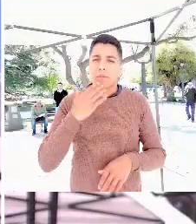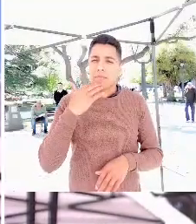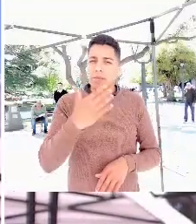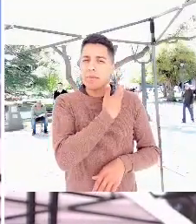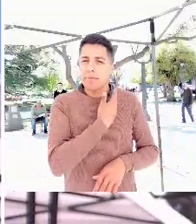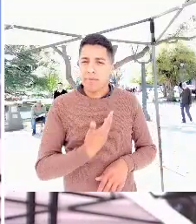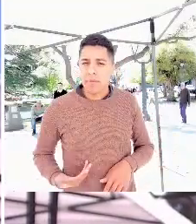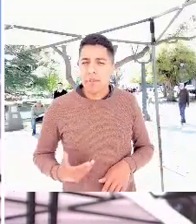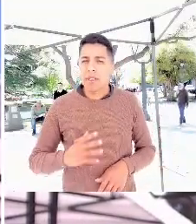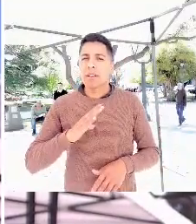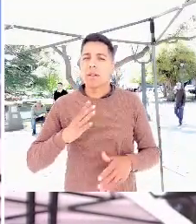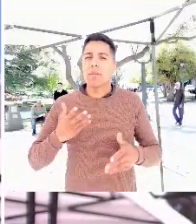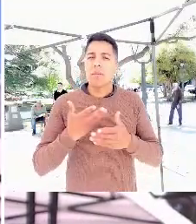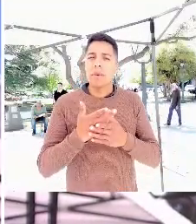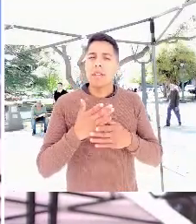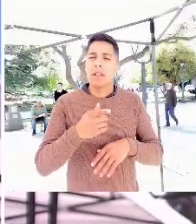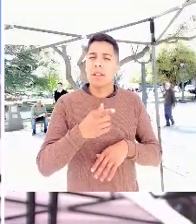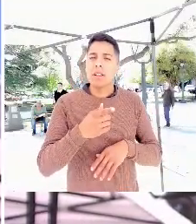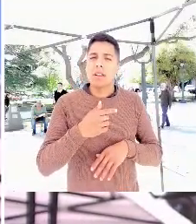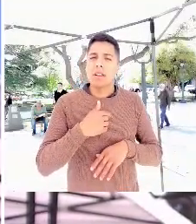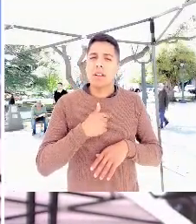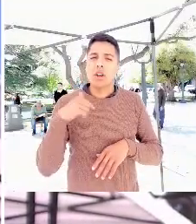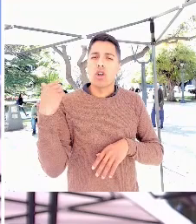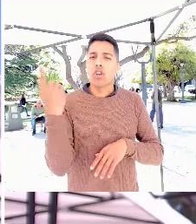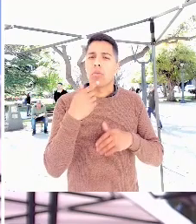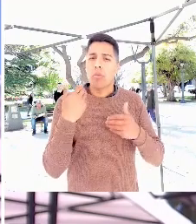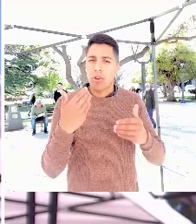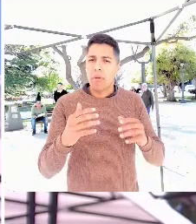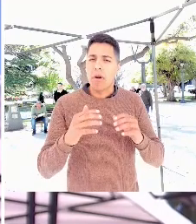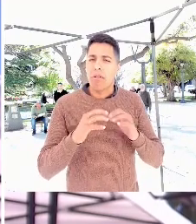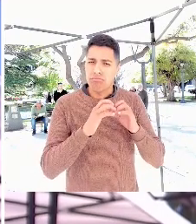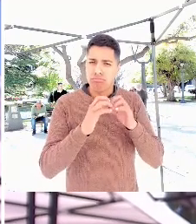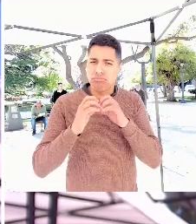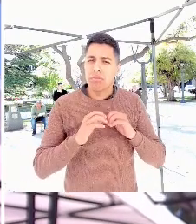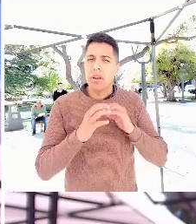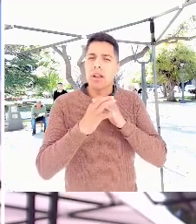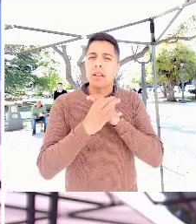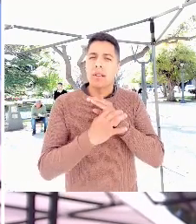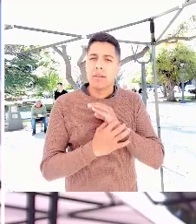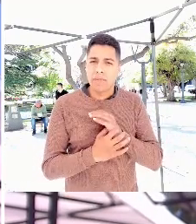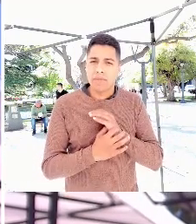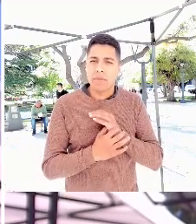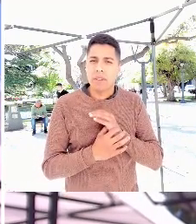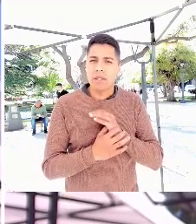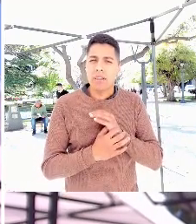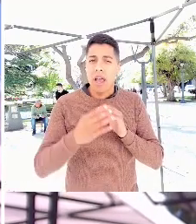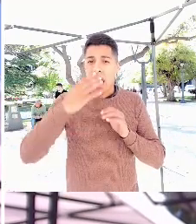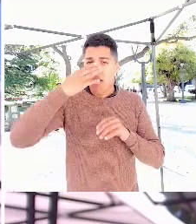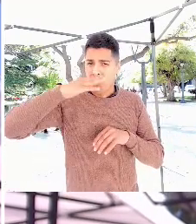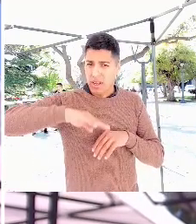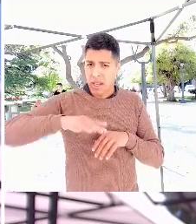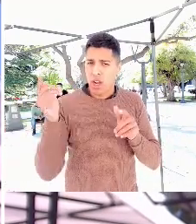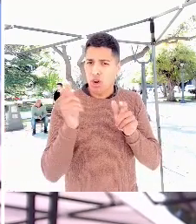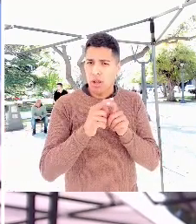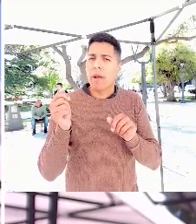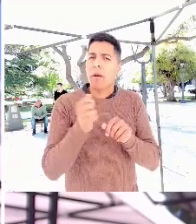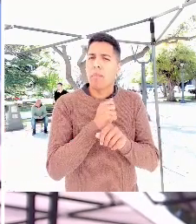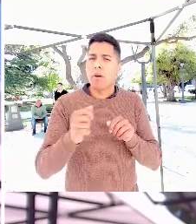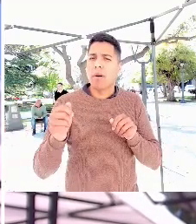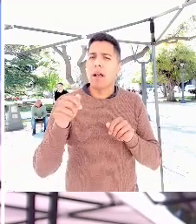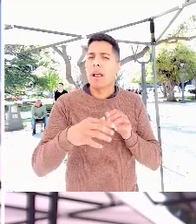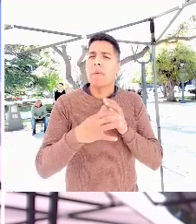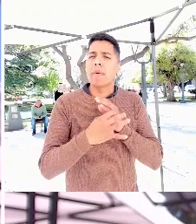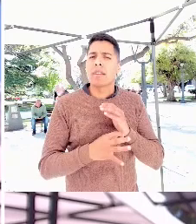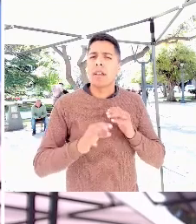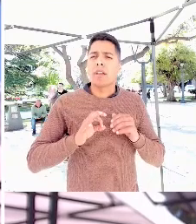presidente. Solicito que podamos ingresar y darle tratamiento sobre tablas para ser aprobado al